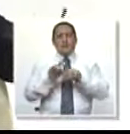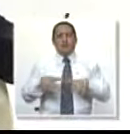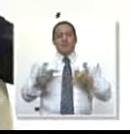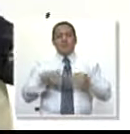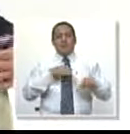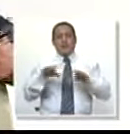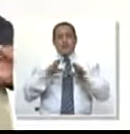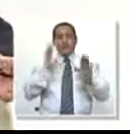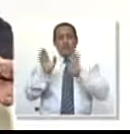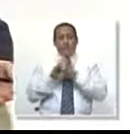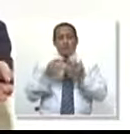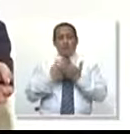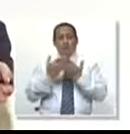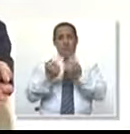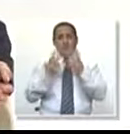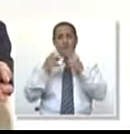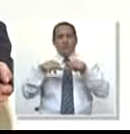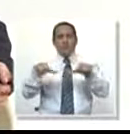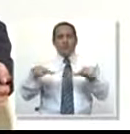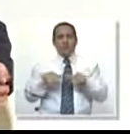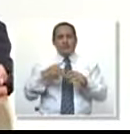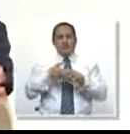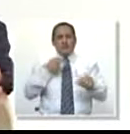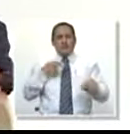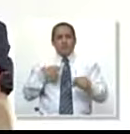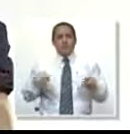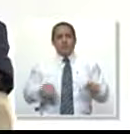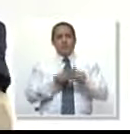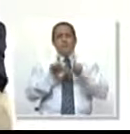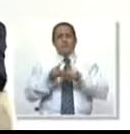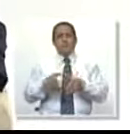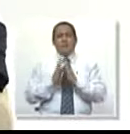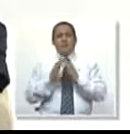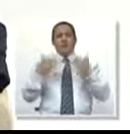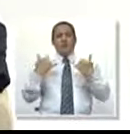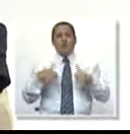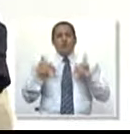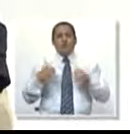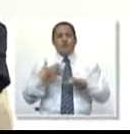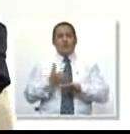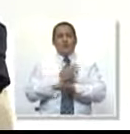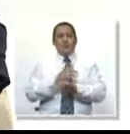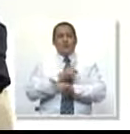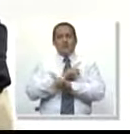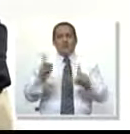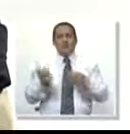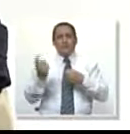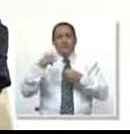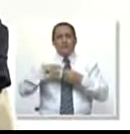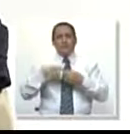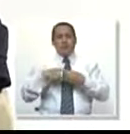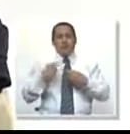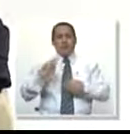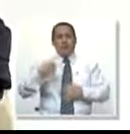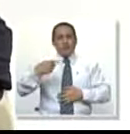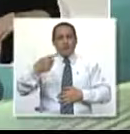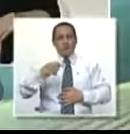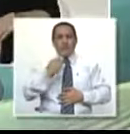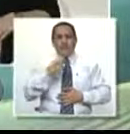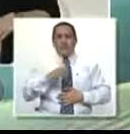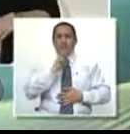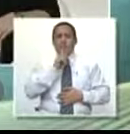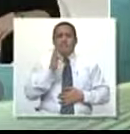se podría hac un símil con un niño que vive en una situación de exclusión en donde el juego no está incorporado a la cotidianidad de